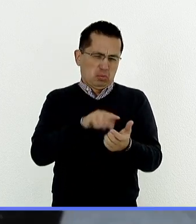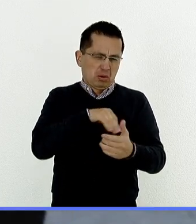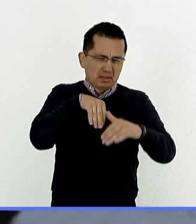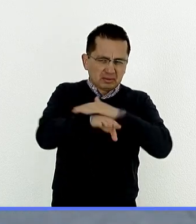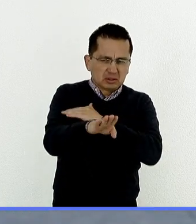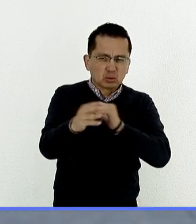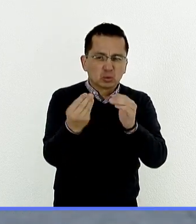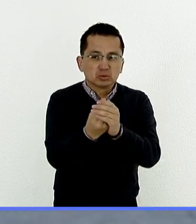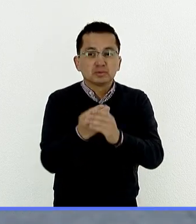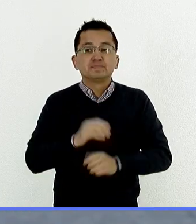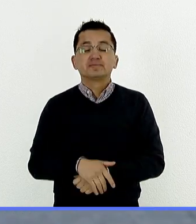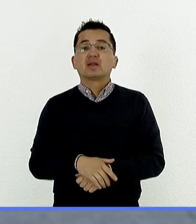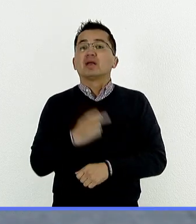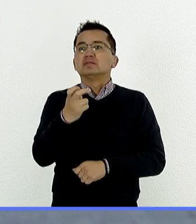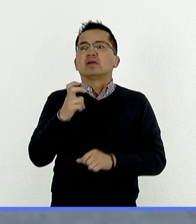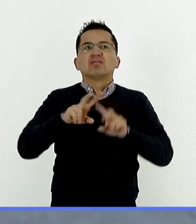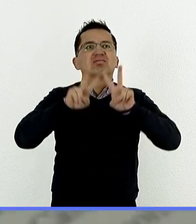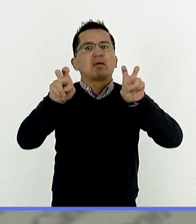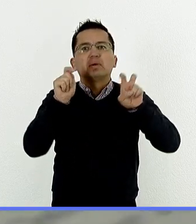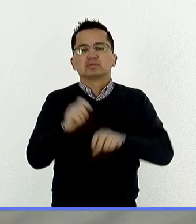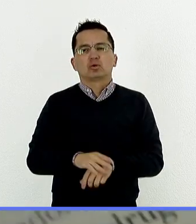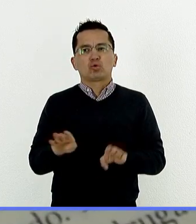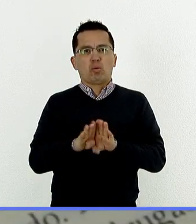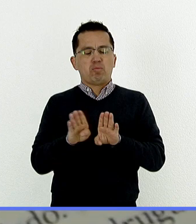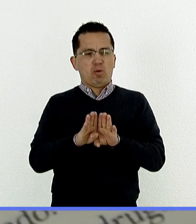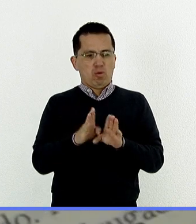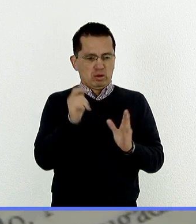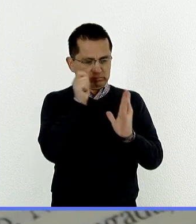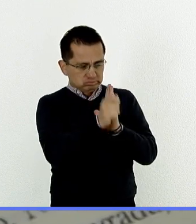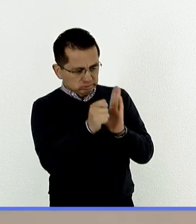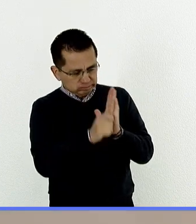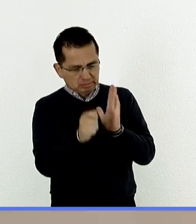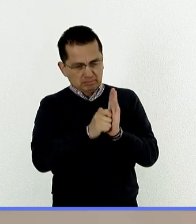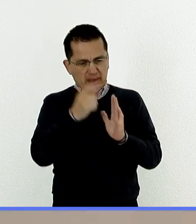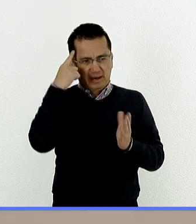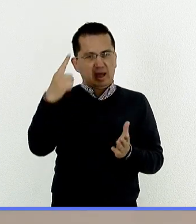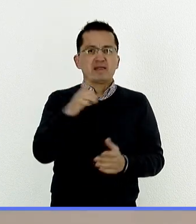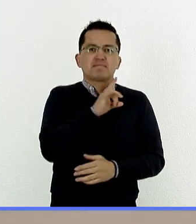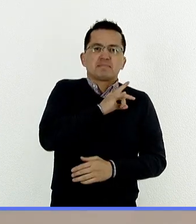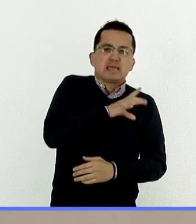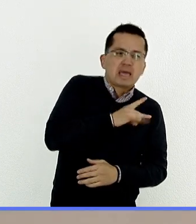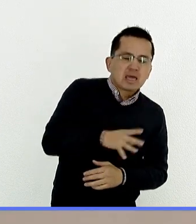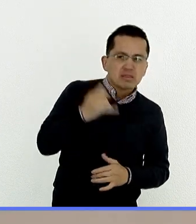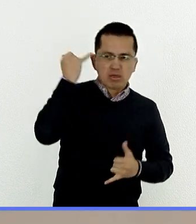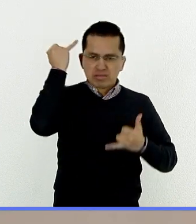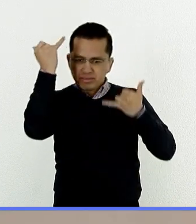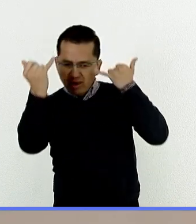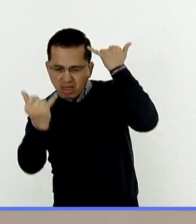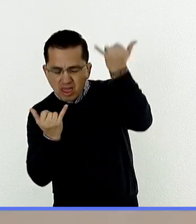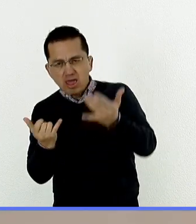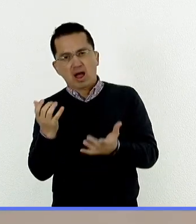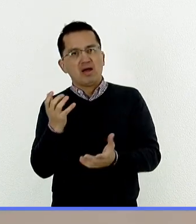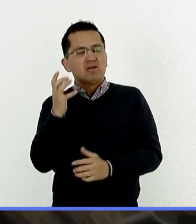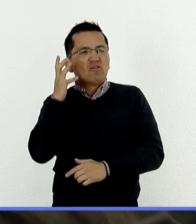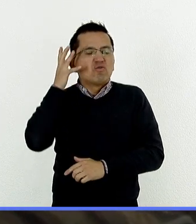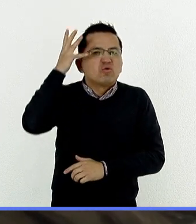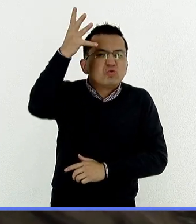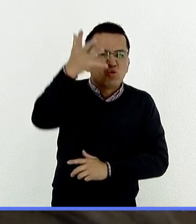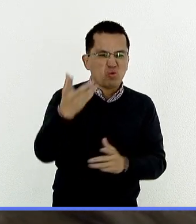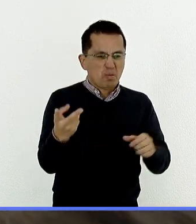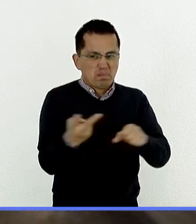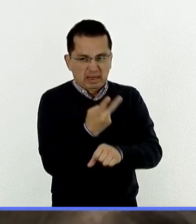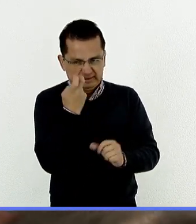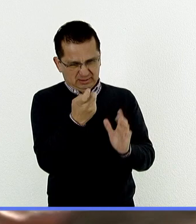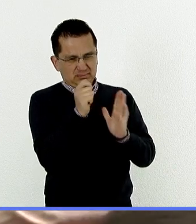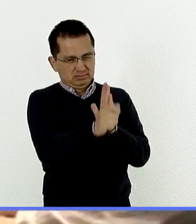vamos a platicar sobre las perspectivas de lo fantástico el terror la ciencia ficción las sesiones están orientadas hacia la exploración de las autoras que dentro